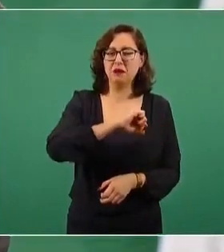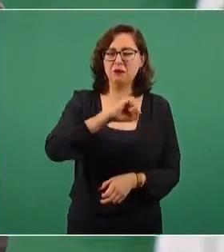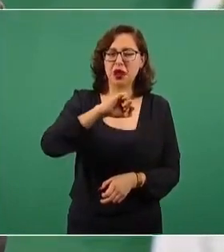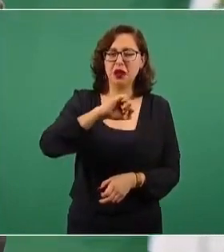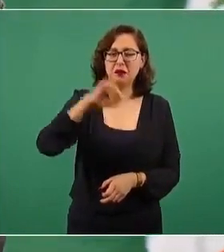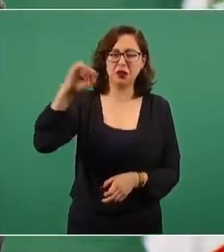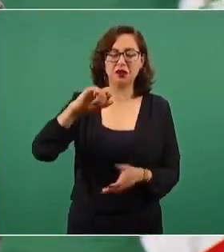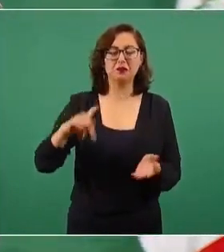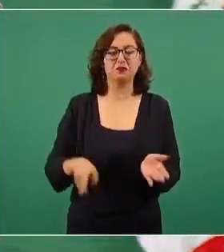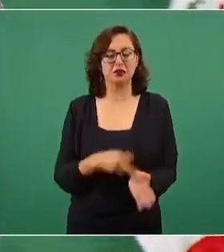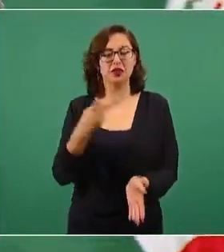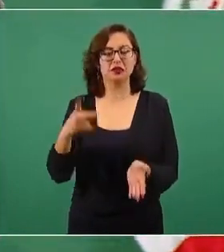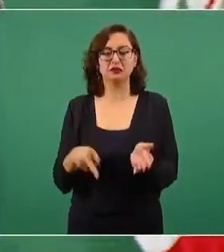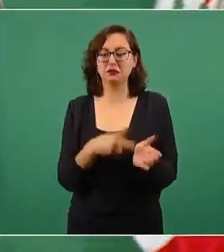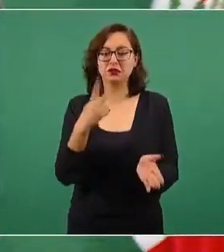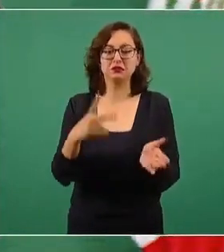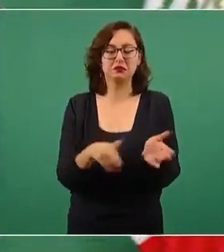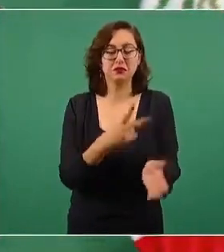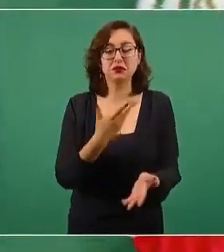Eso se terminó.